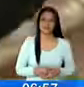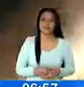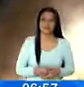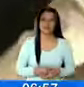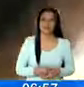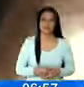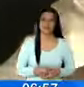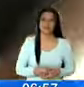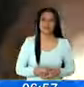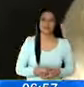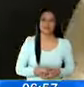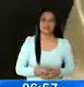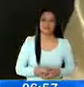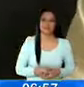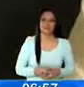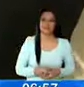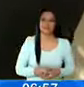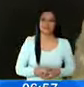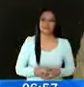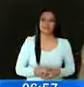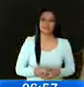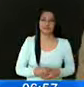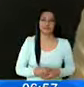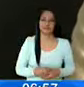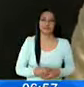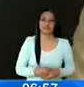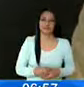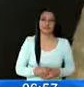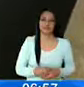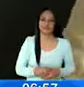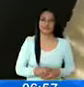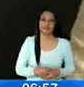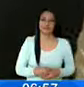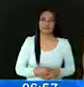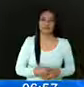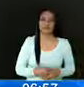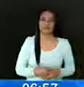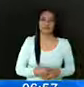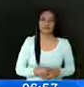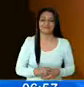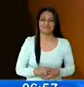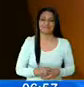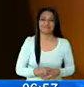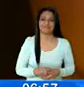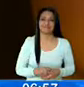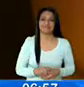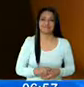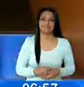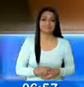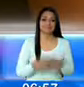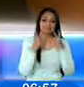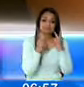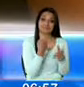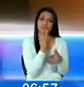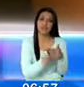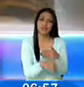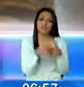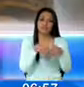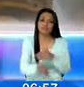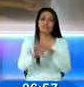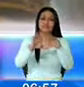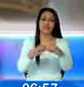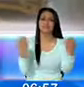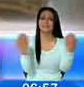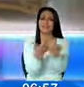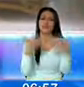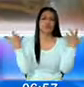muy difícil. Entonces sí, estoy muy agradecido y sé que se puede, cuando se quiere se puede. El anhelo de ver a su hijo en la cancha hizo